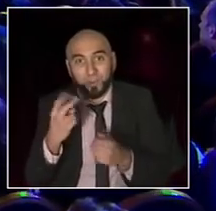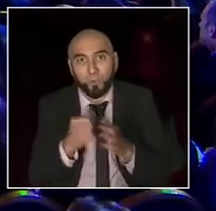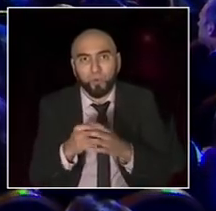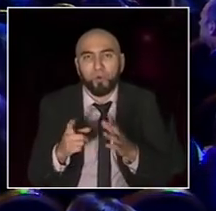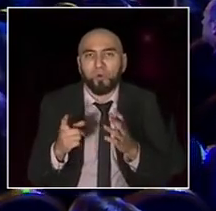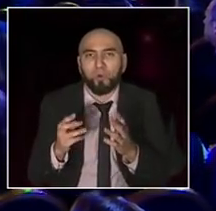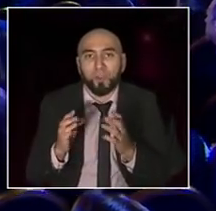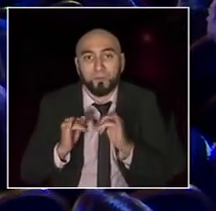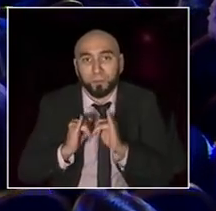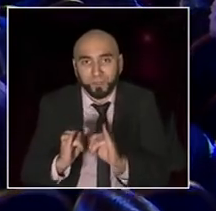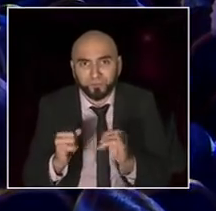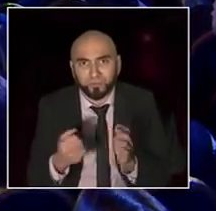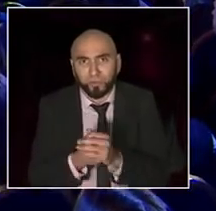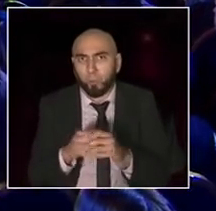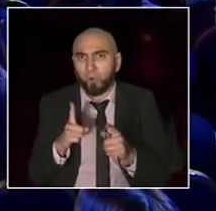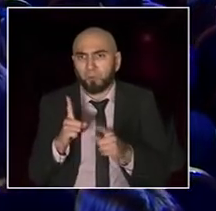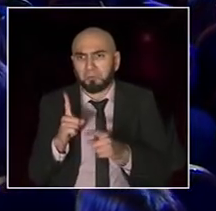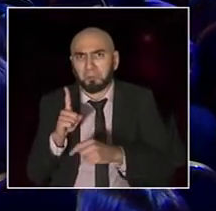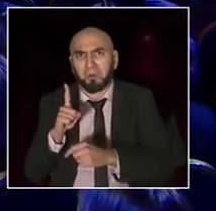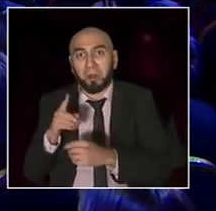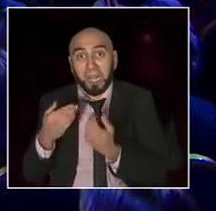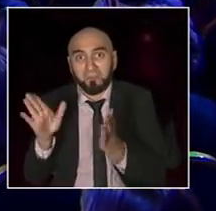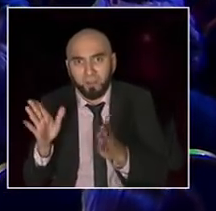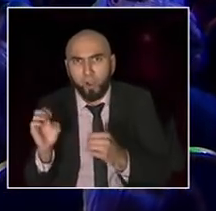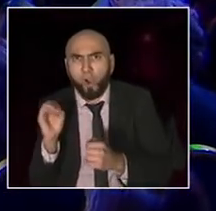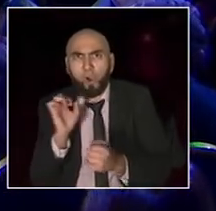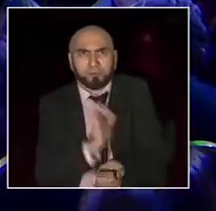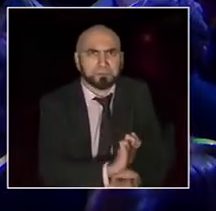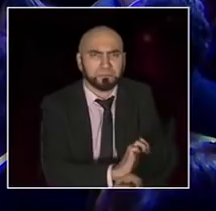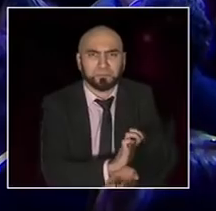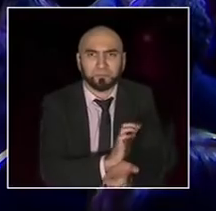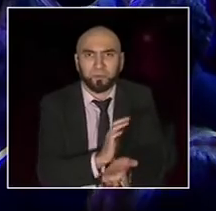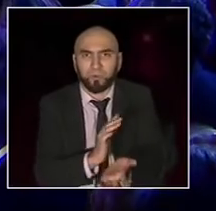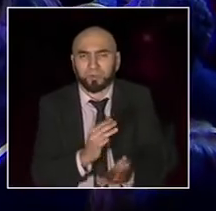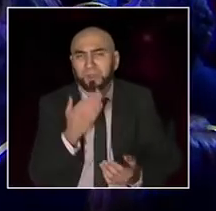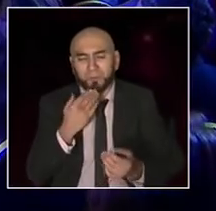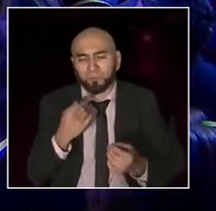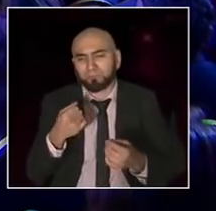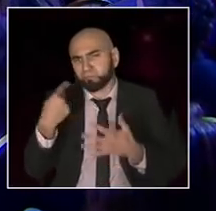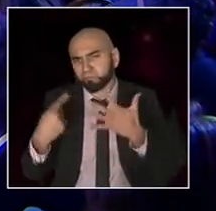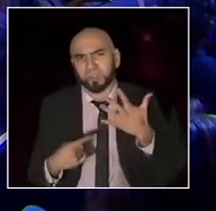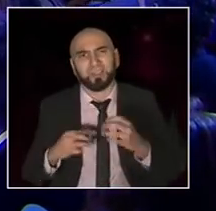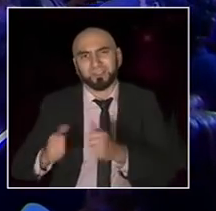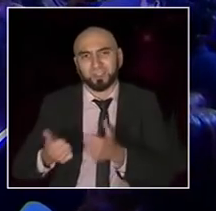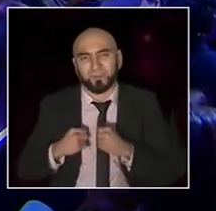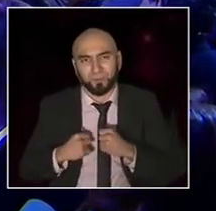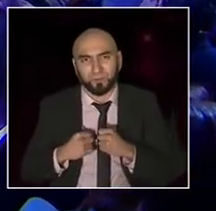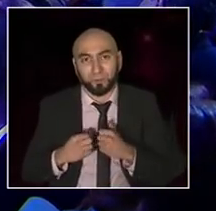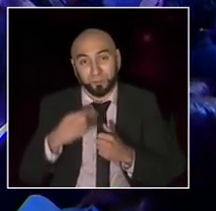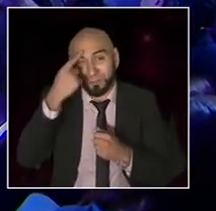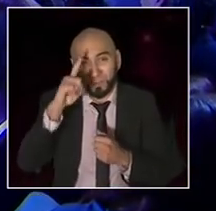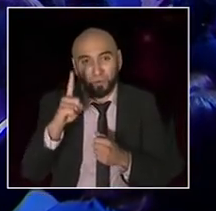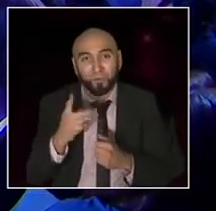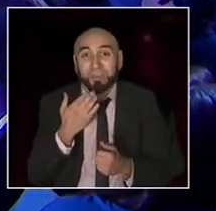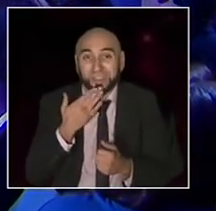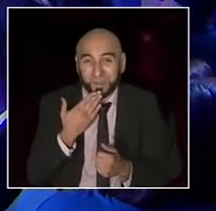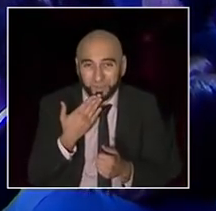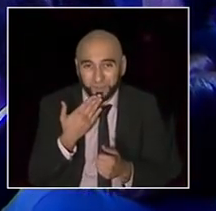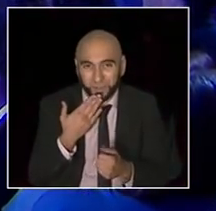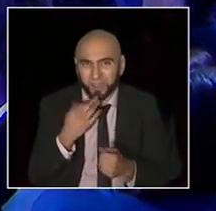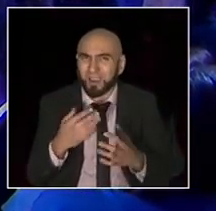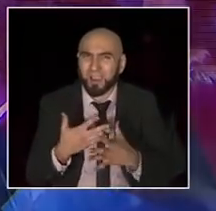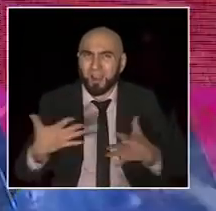libertad o una fuente de esclavitud, y muchos desafíos más. Pero también tenemos grandes